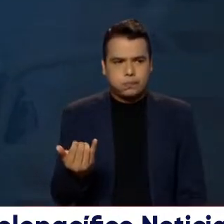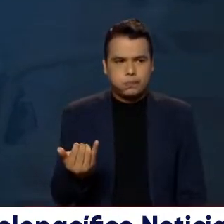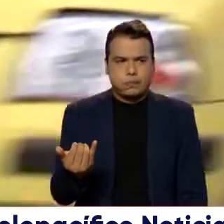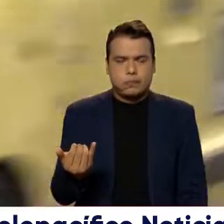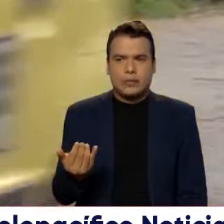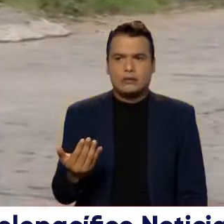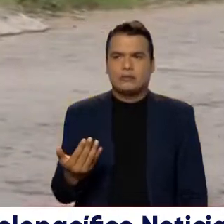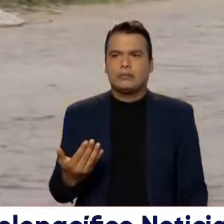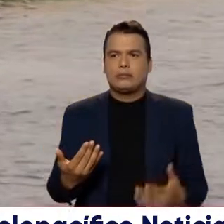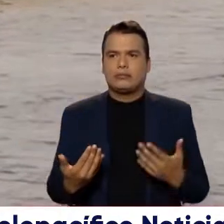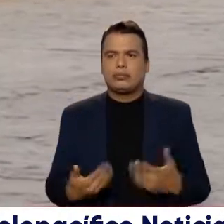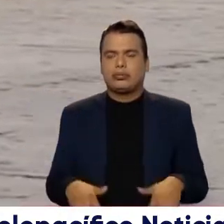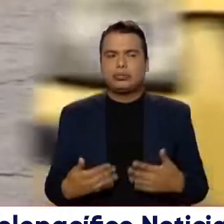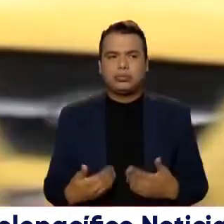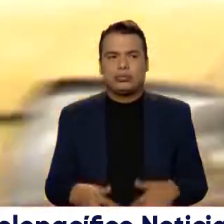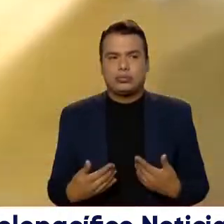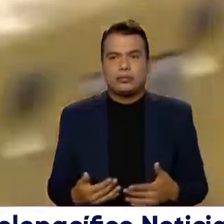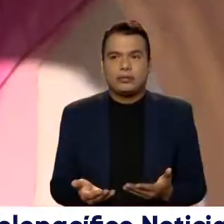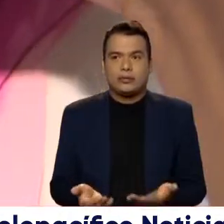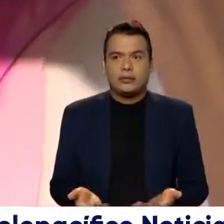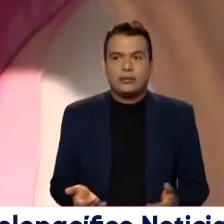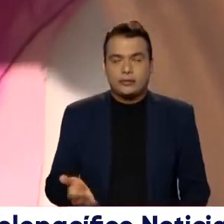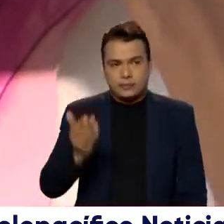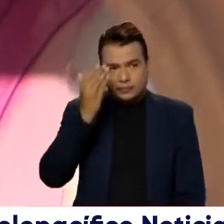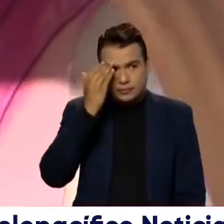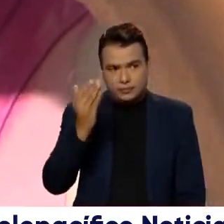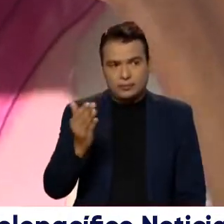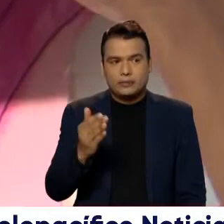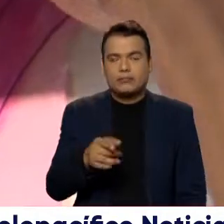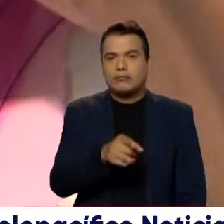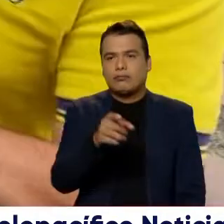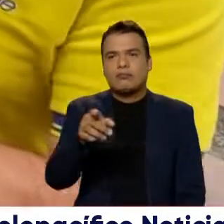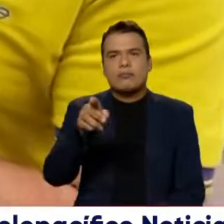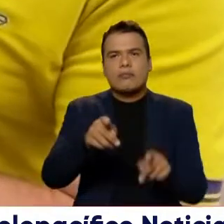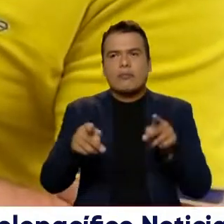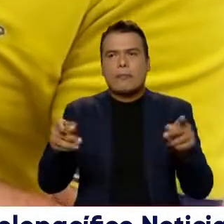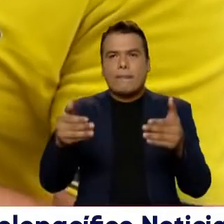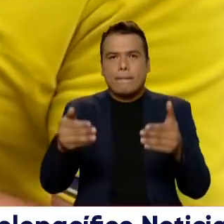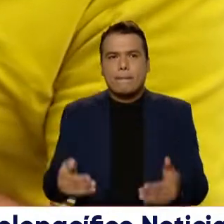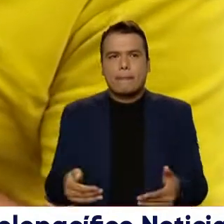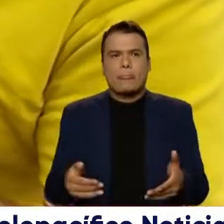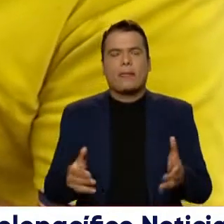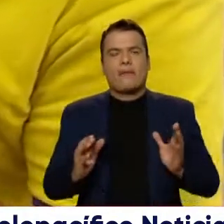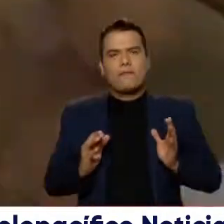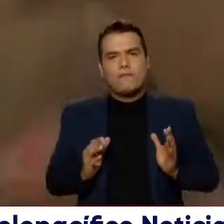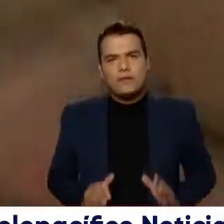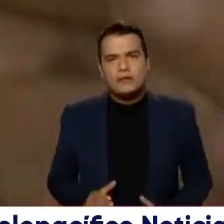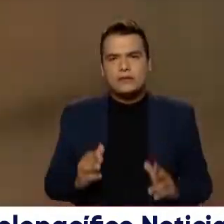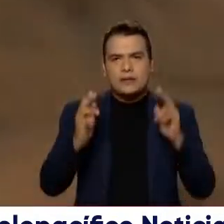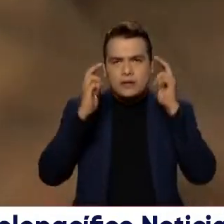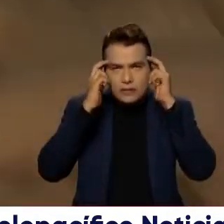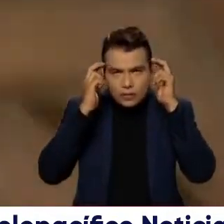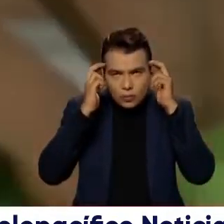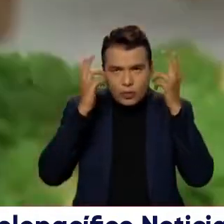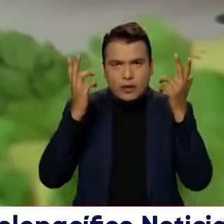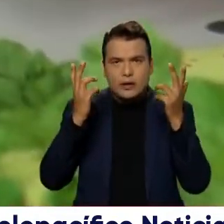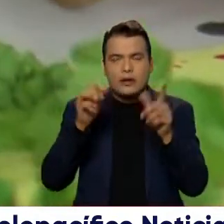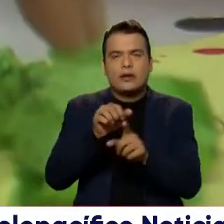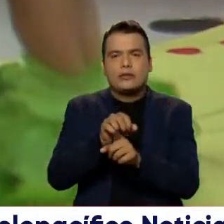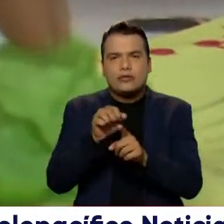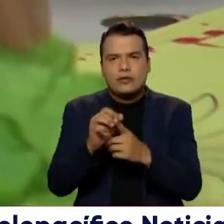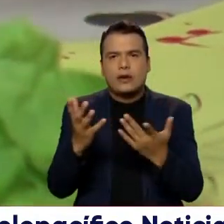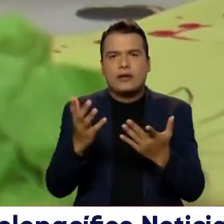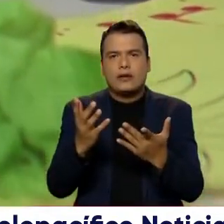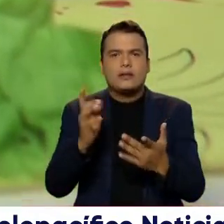encuentran personas con limitaciones físicas, intelectuales, visuales, auditivas, psicosociales, sistemáticas y